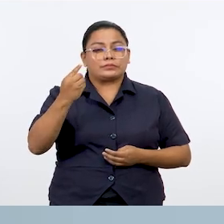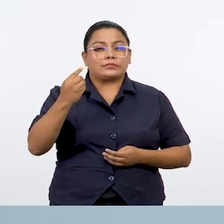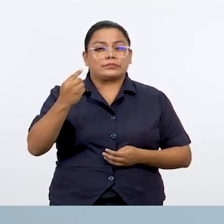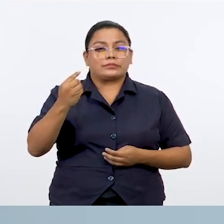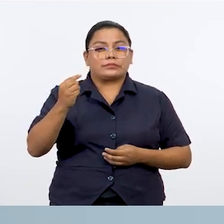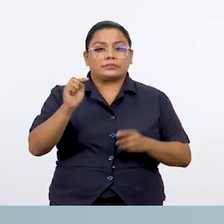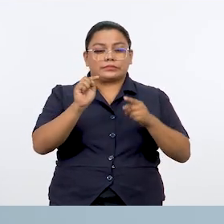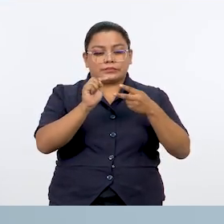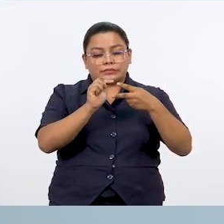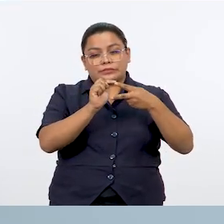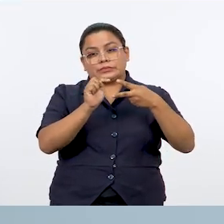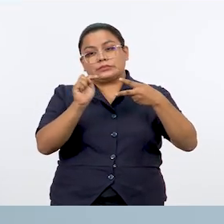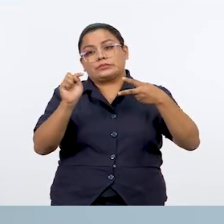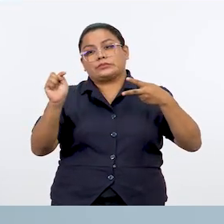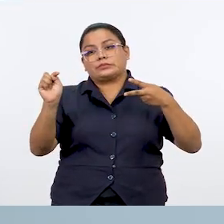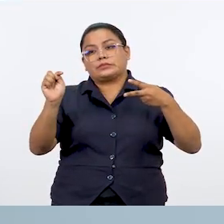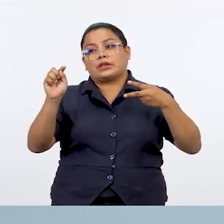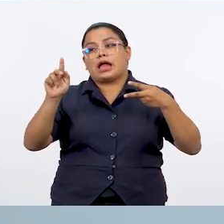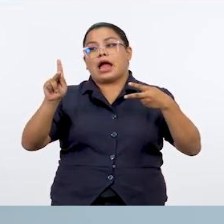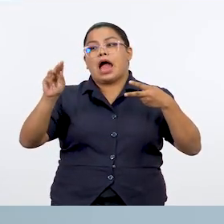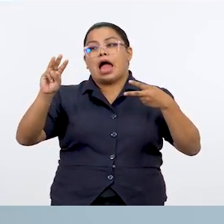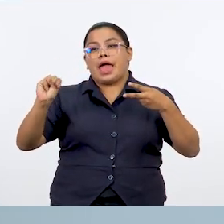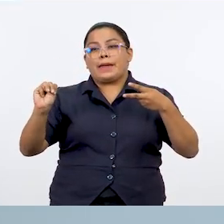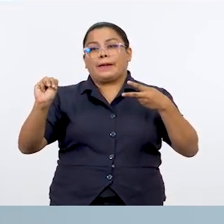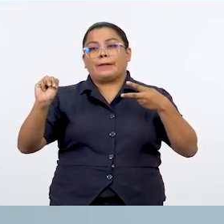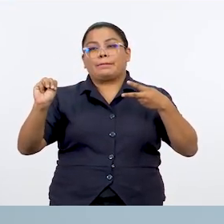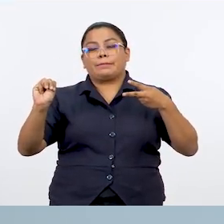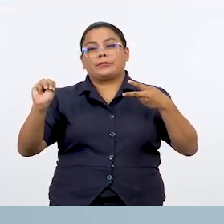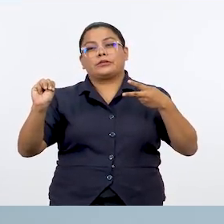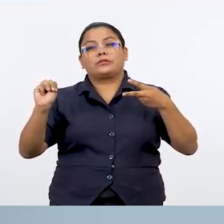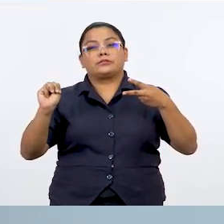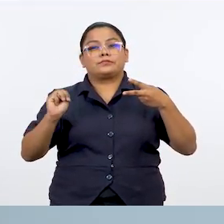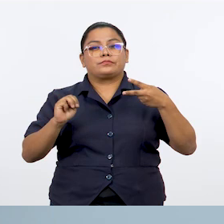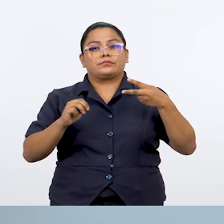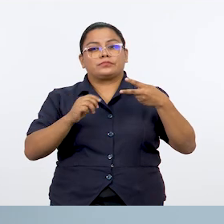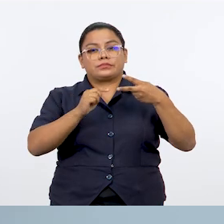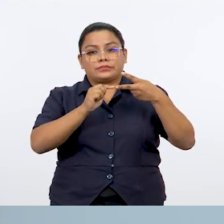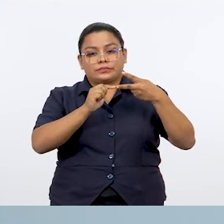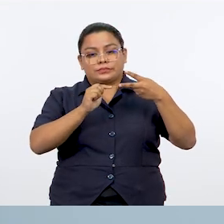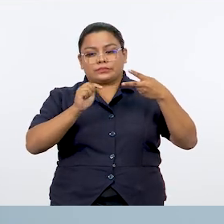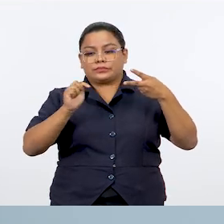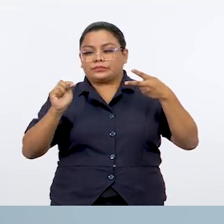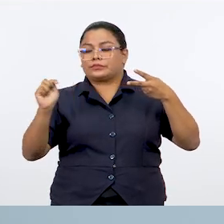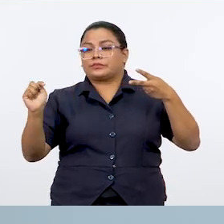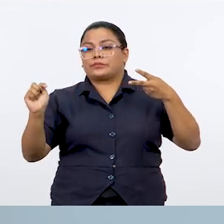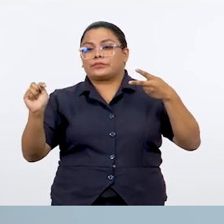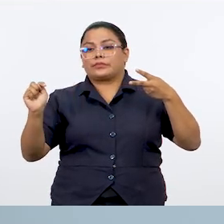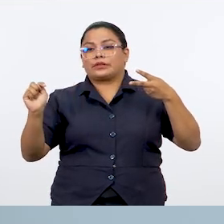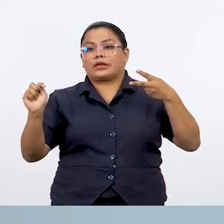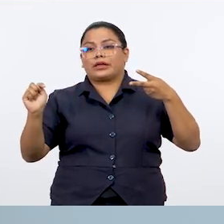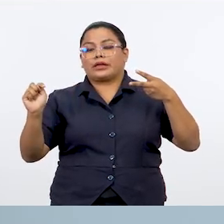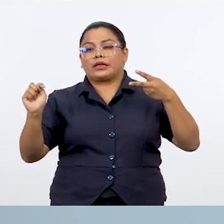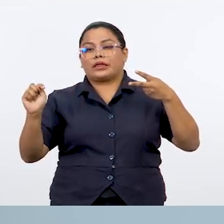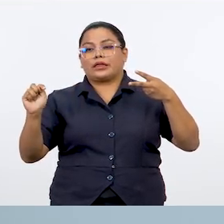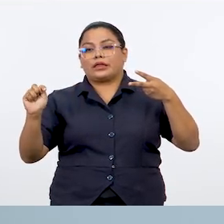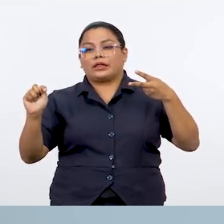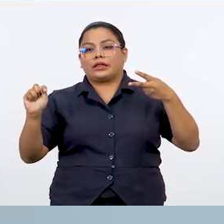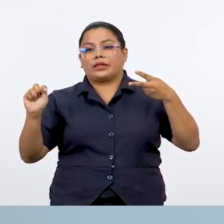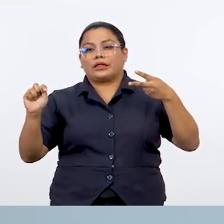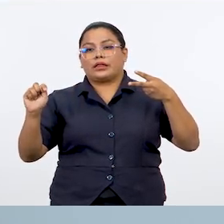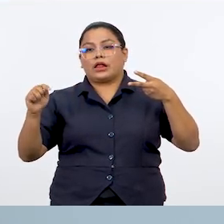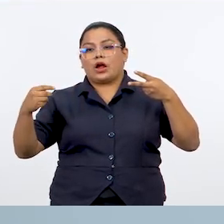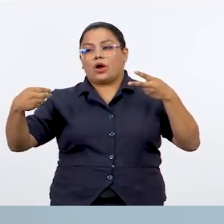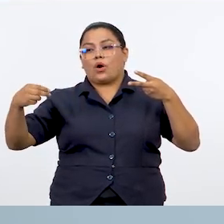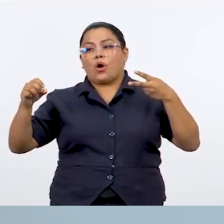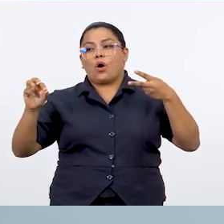superior hemos colocado las unidades de medida de longitud. Y en esta ocasión, en la recta inferior